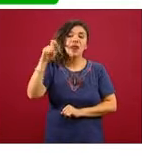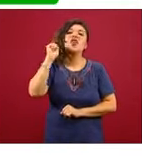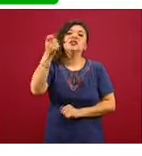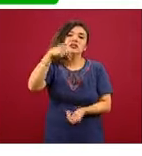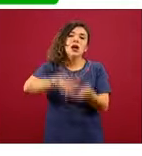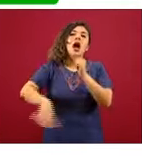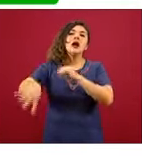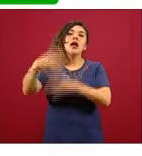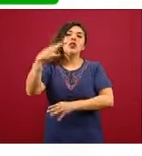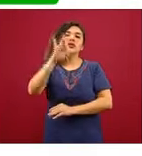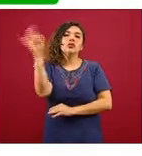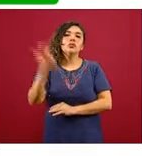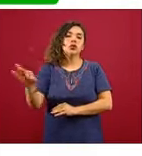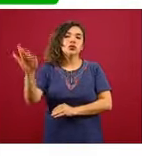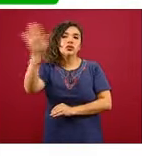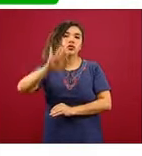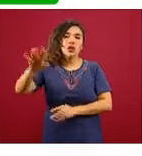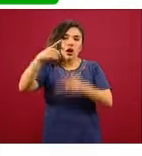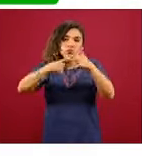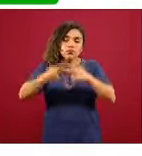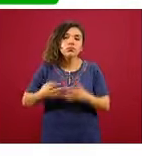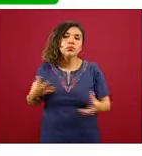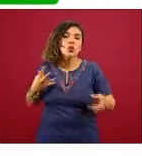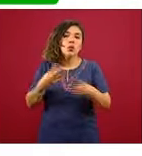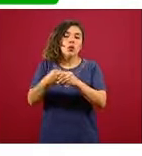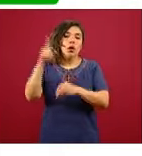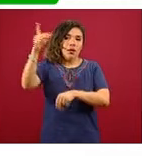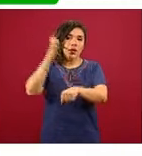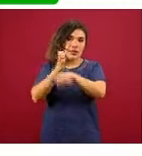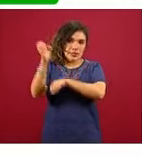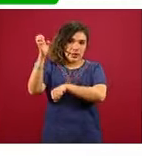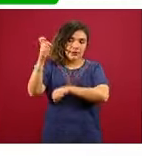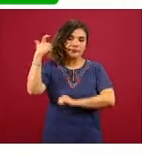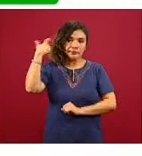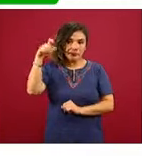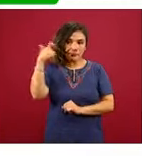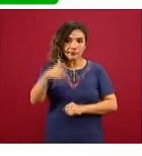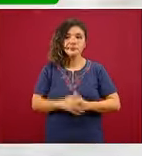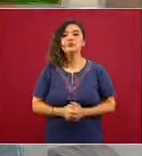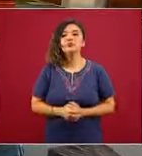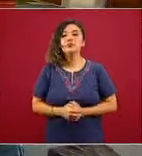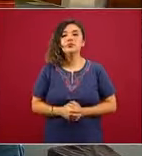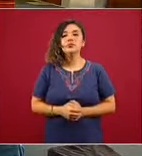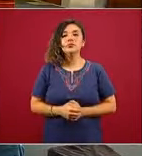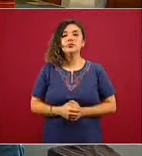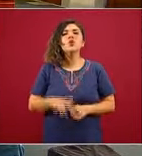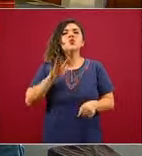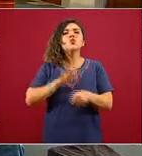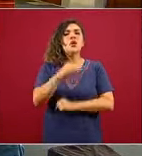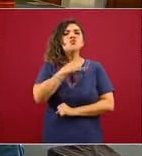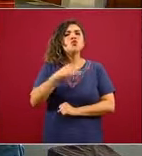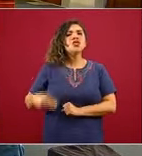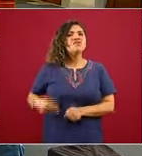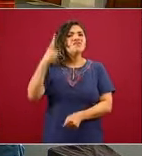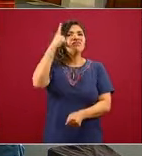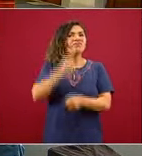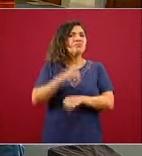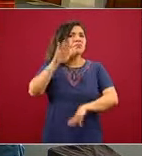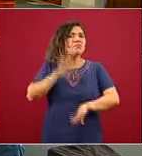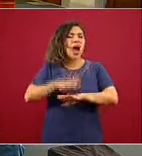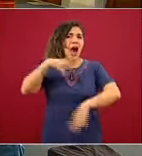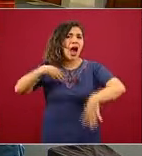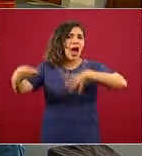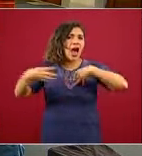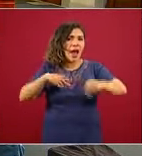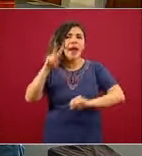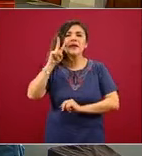todos los casos estimados acumulados en el estado de Querétaro. Veamos qué municipios son los que están contribuyendo a